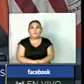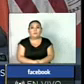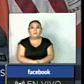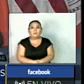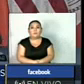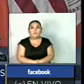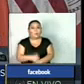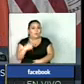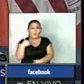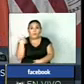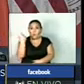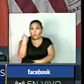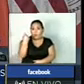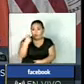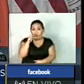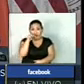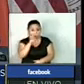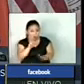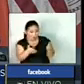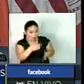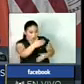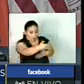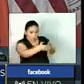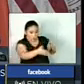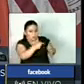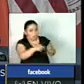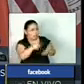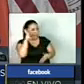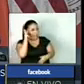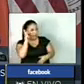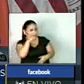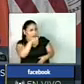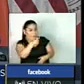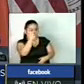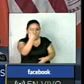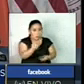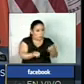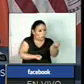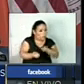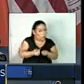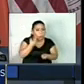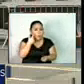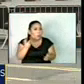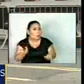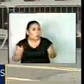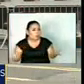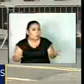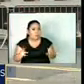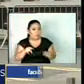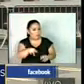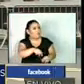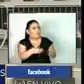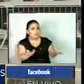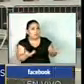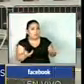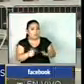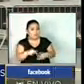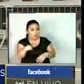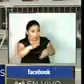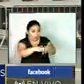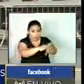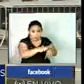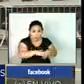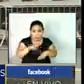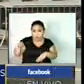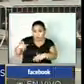no entiendo en este caso si la funeraria escuché algo sobre un conductor que no apareció o algo así porque no lo hicieron alertaron